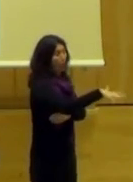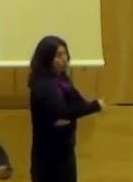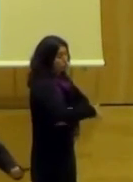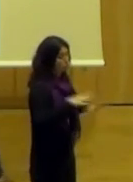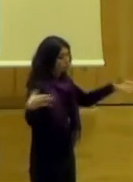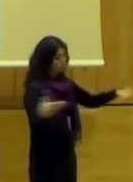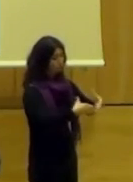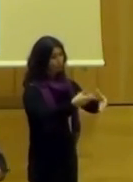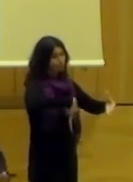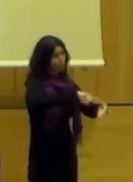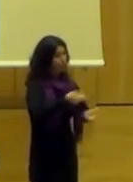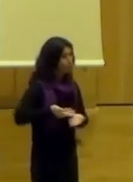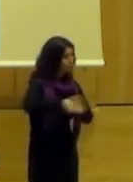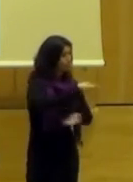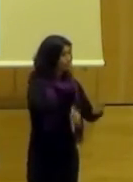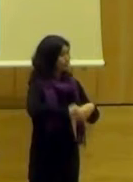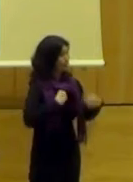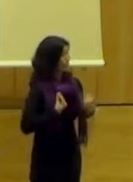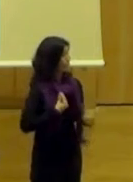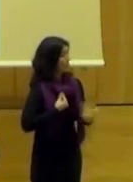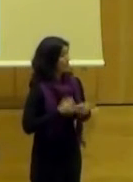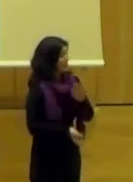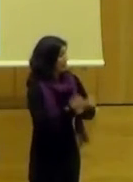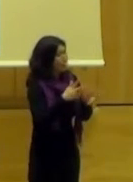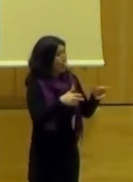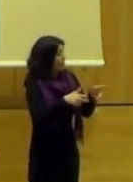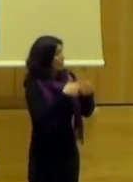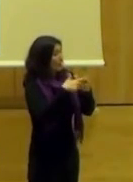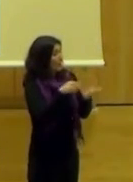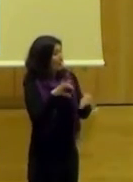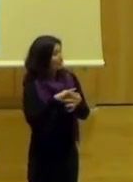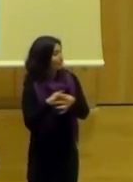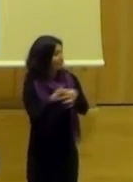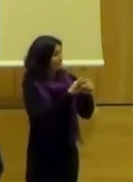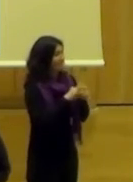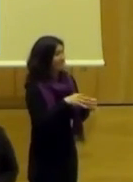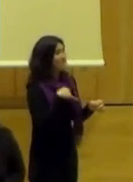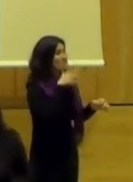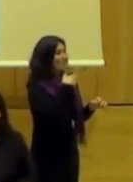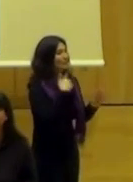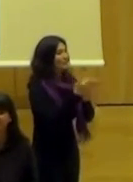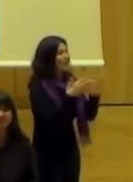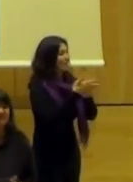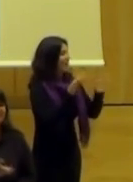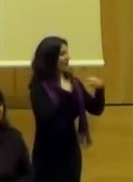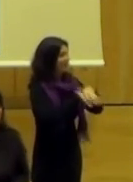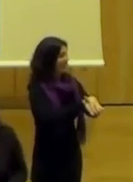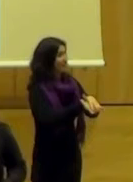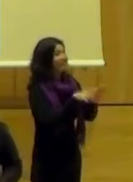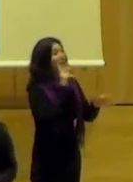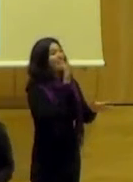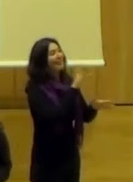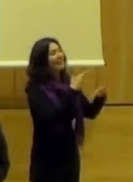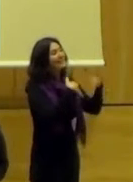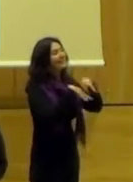todos tendremos que convivir y construir ciudadanía conjuntamente, ¿no? Por eso nosotros no hablamos mucho de integración, ¿no? La integración parece